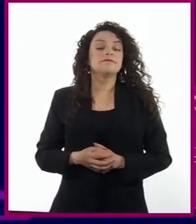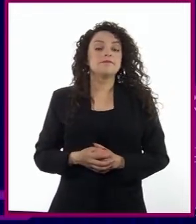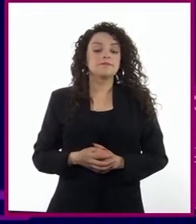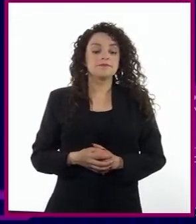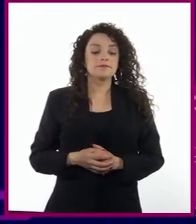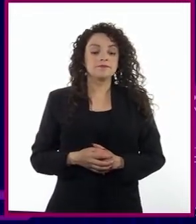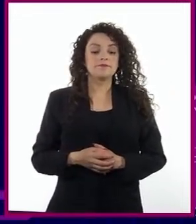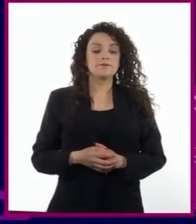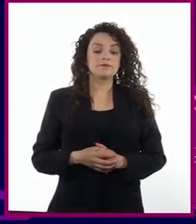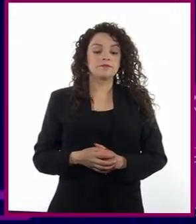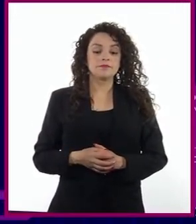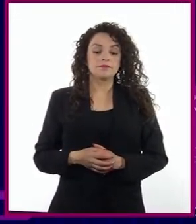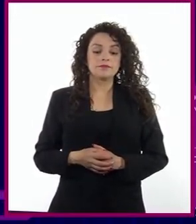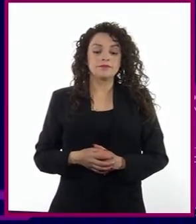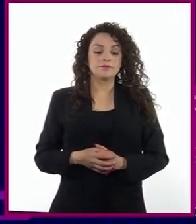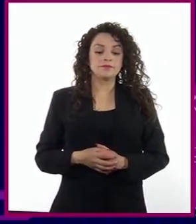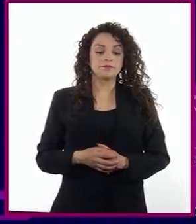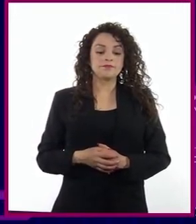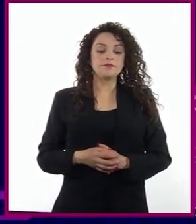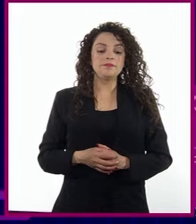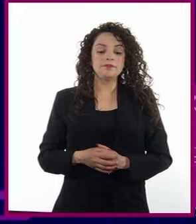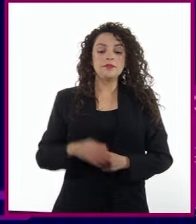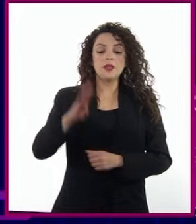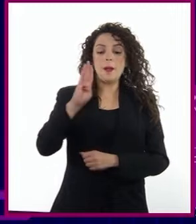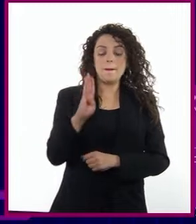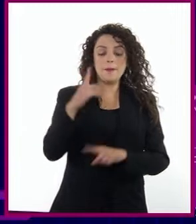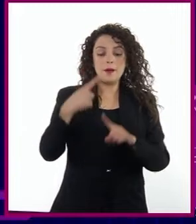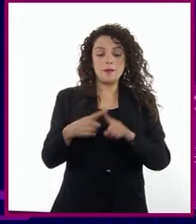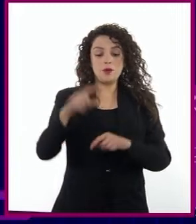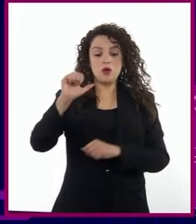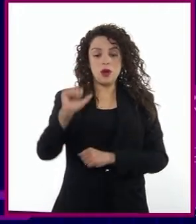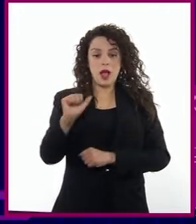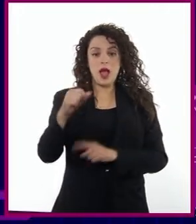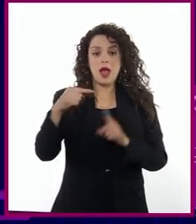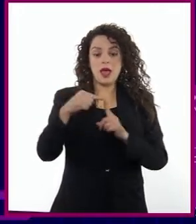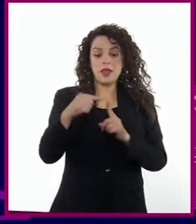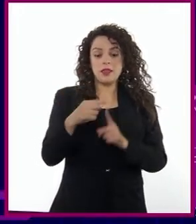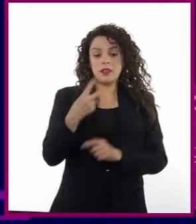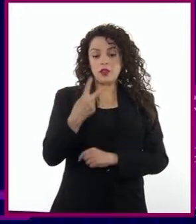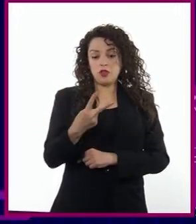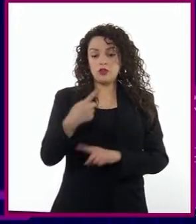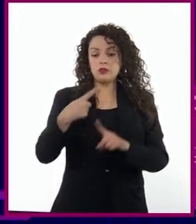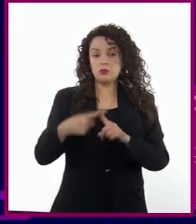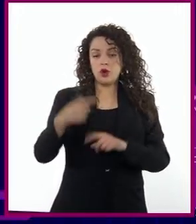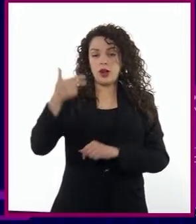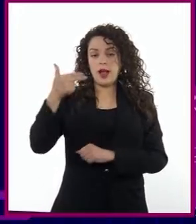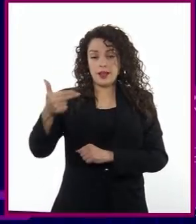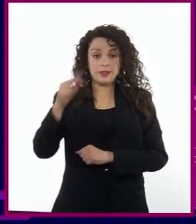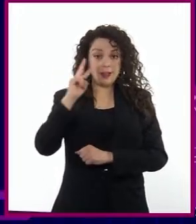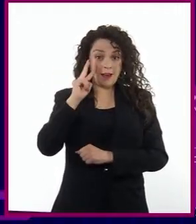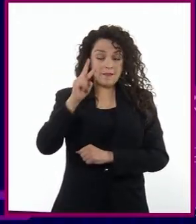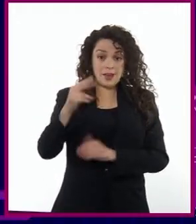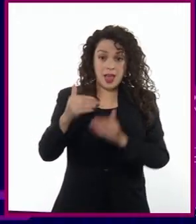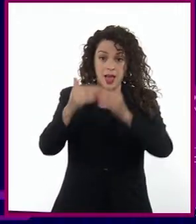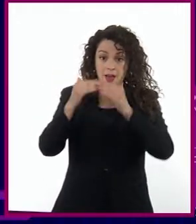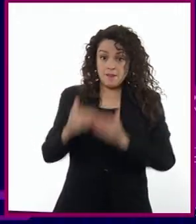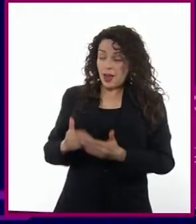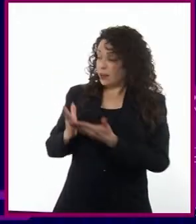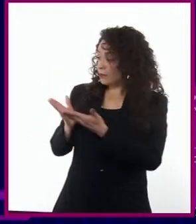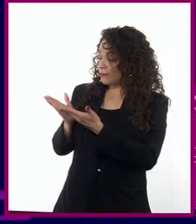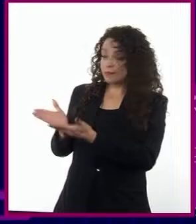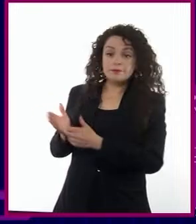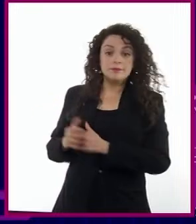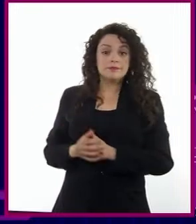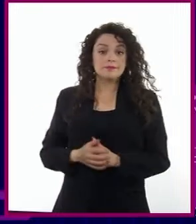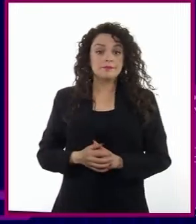base por la altura del prisma. Como la base es un triángulo, su área la calculamos multiplicando la base por la altura